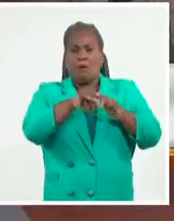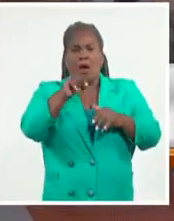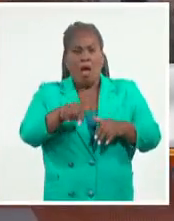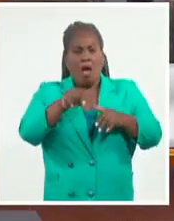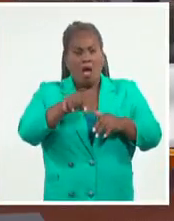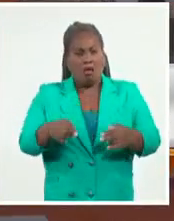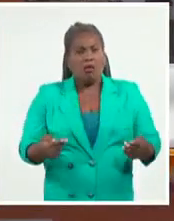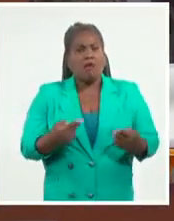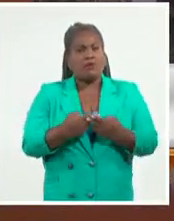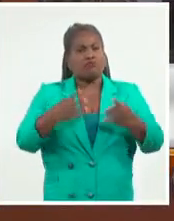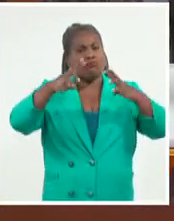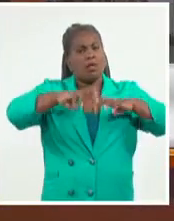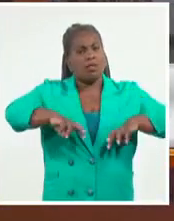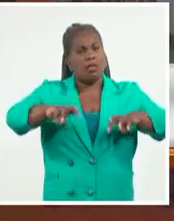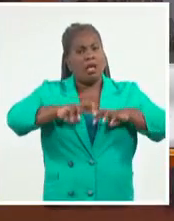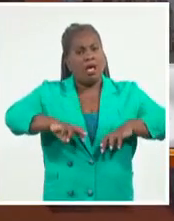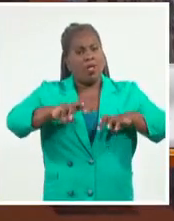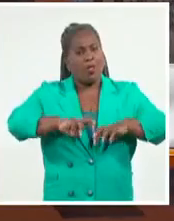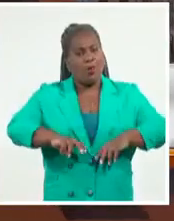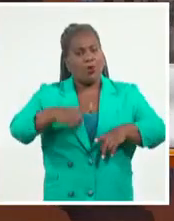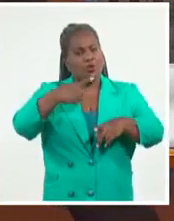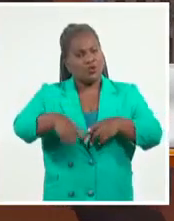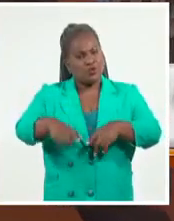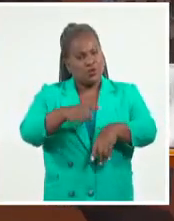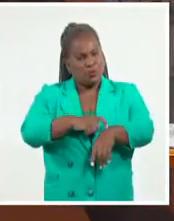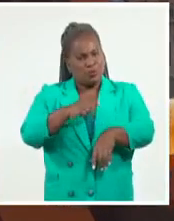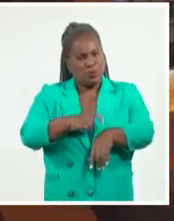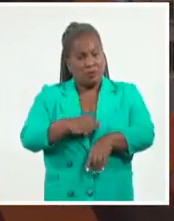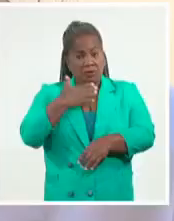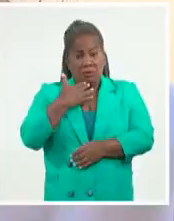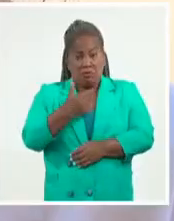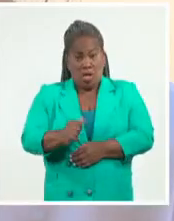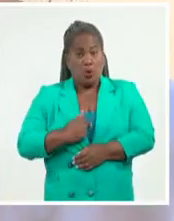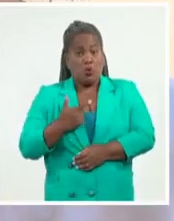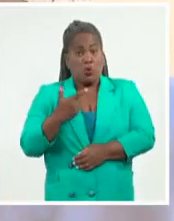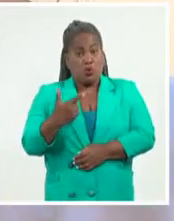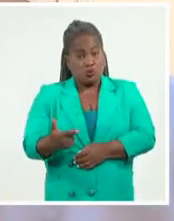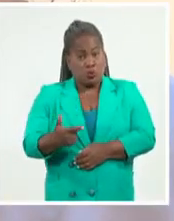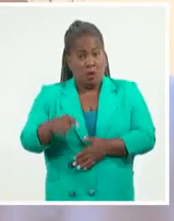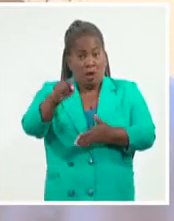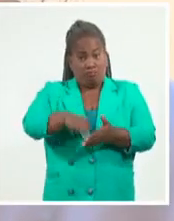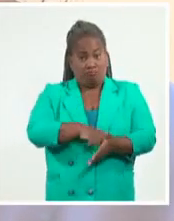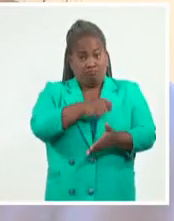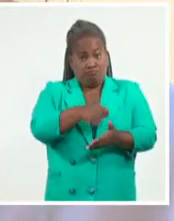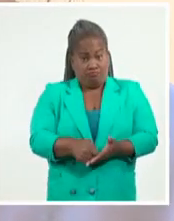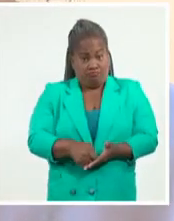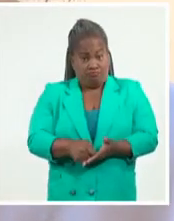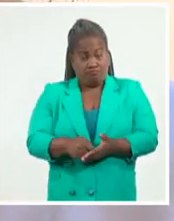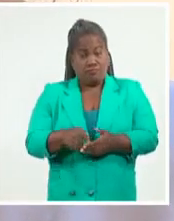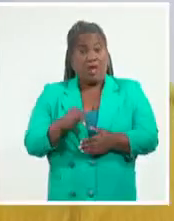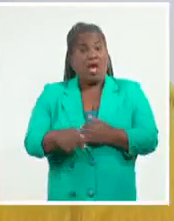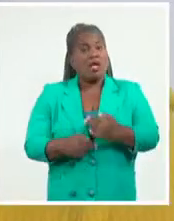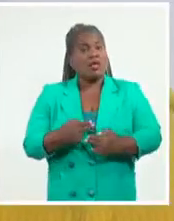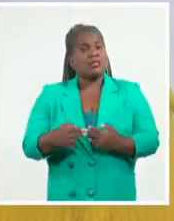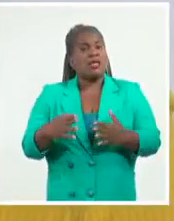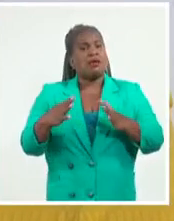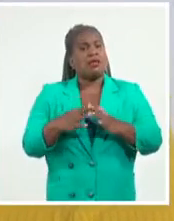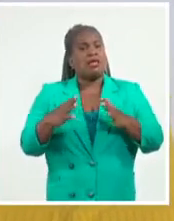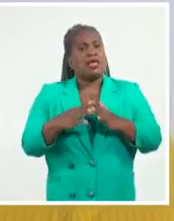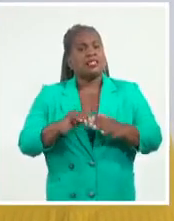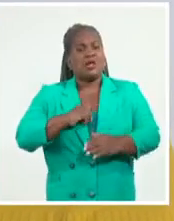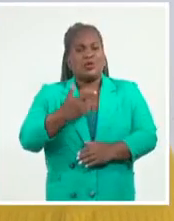investigadores camagüeyanos. Otros momentos de gran importancia son los eventos de cultura popular tradicional, igualmente realizados desde las casas de cultura. La